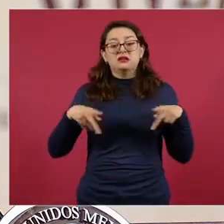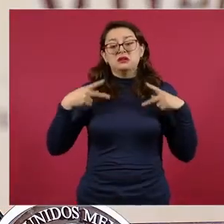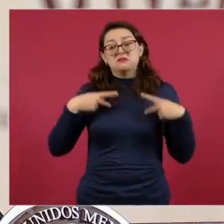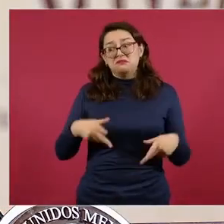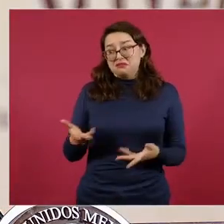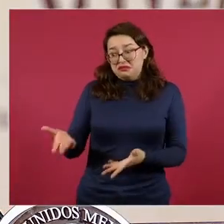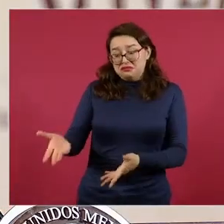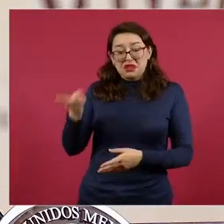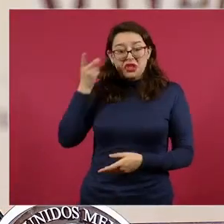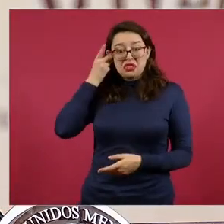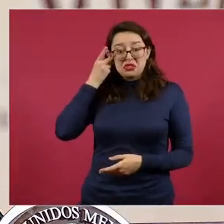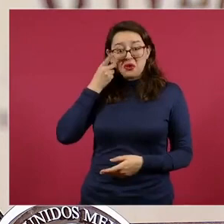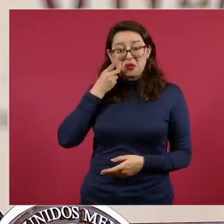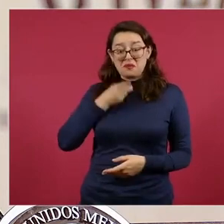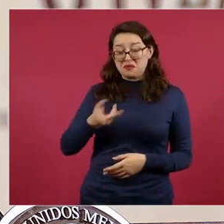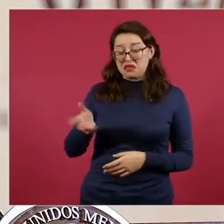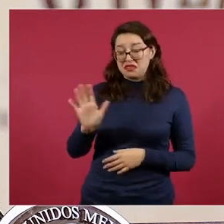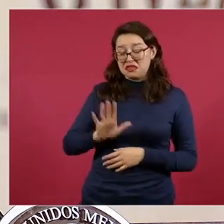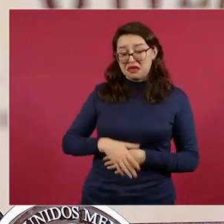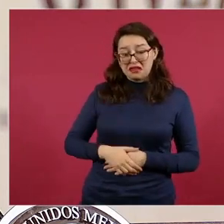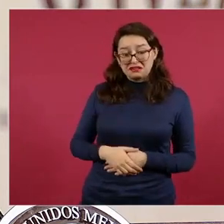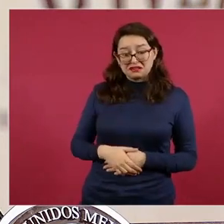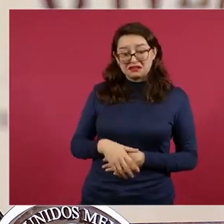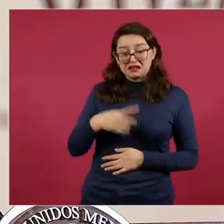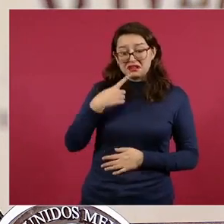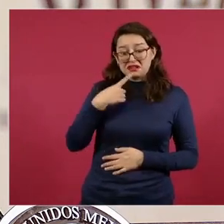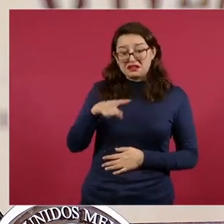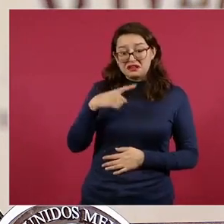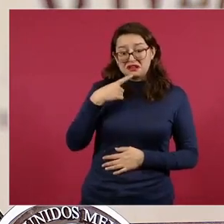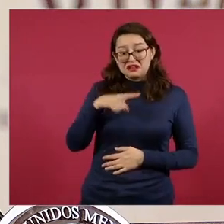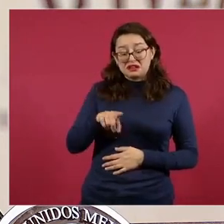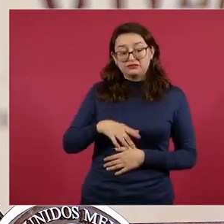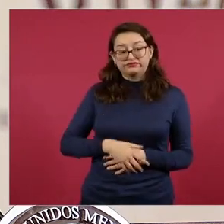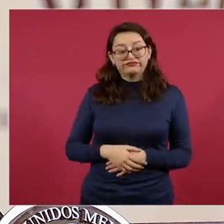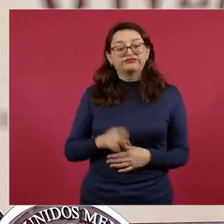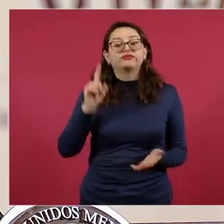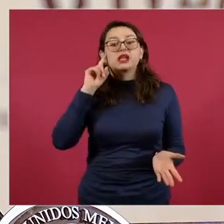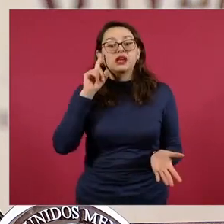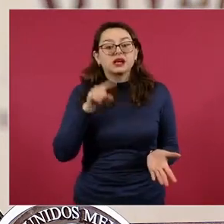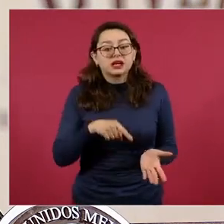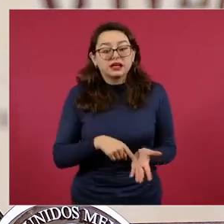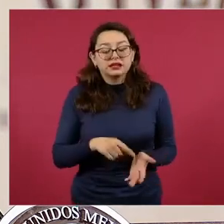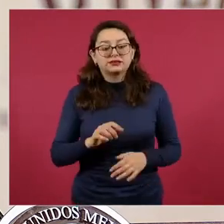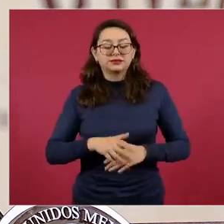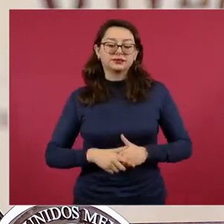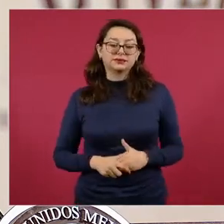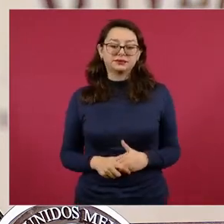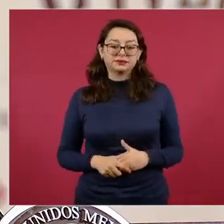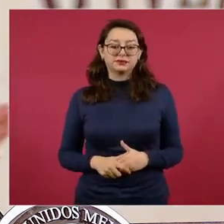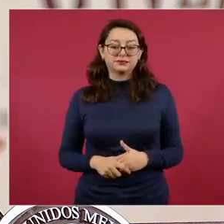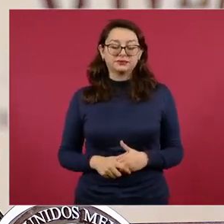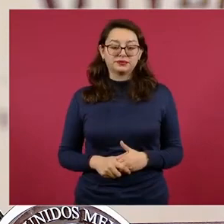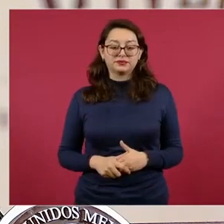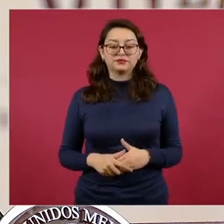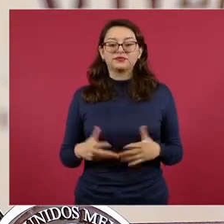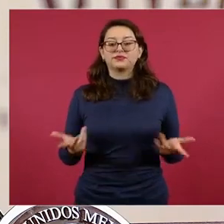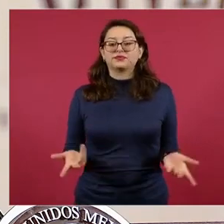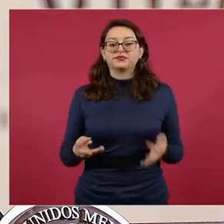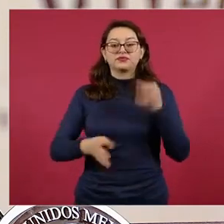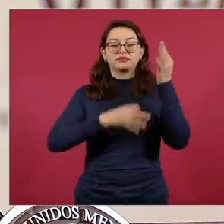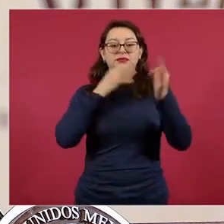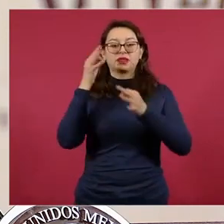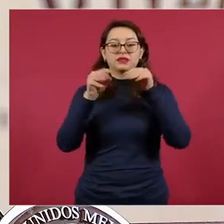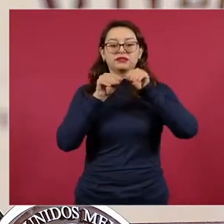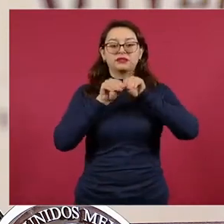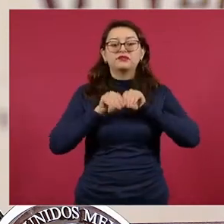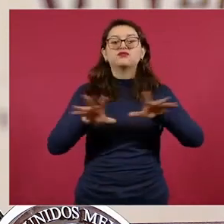durante el trayecto y que hubo quejas. ¿Y qué creen? ¿Quién creen que difundió esta